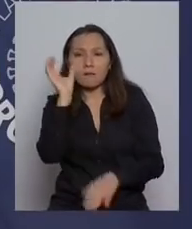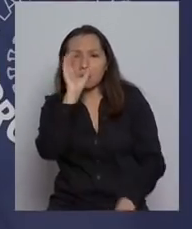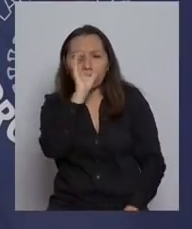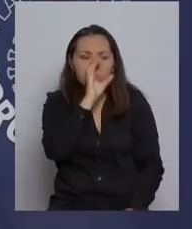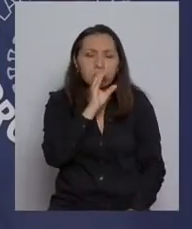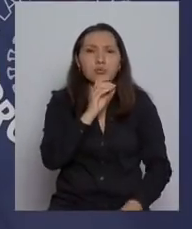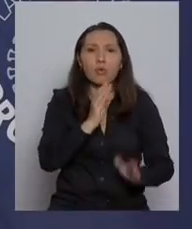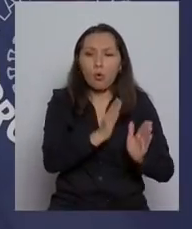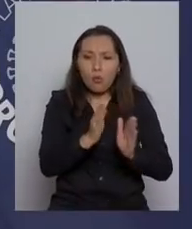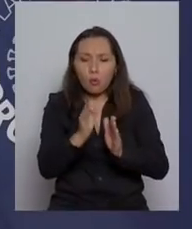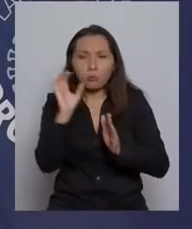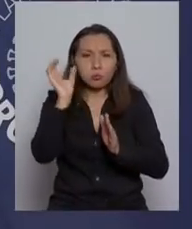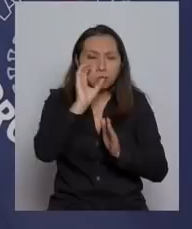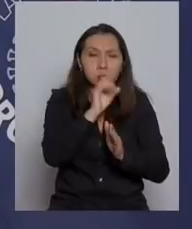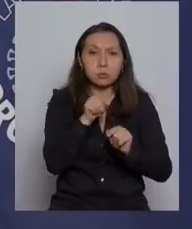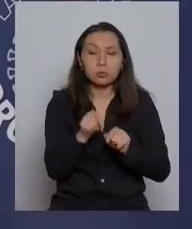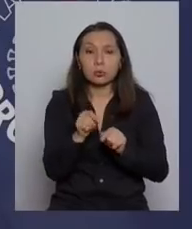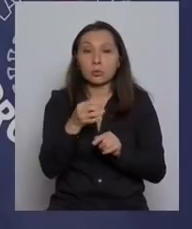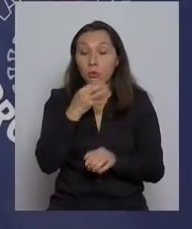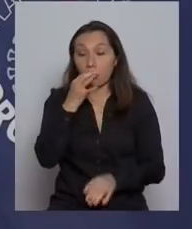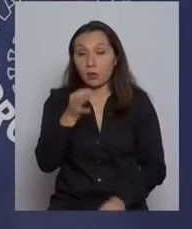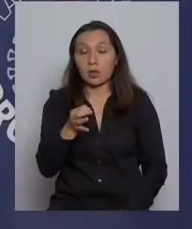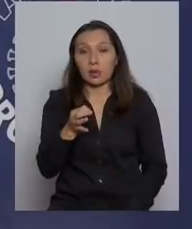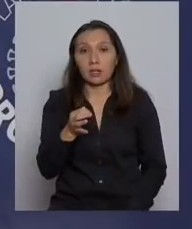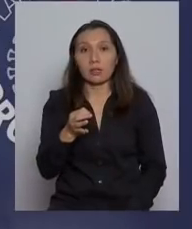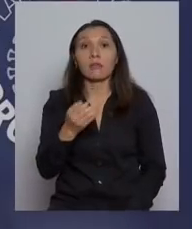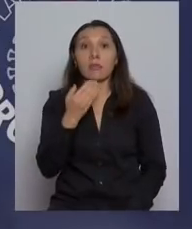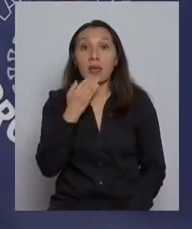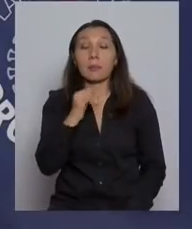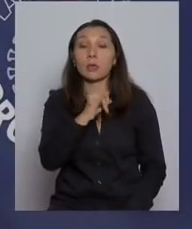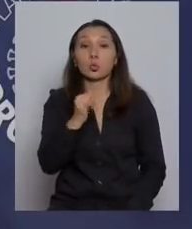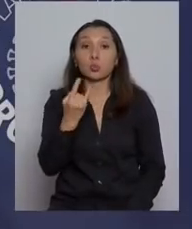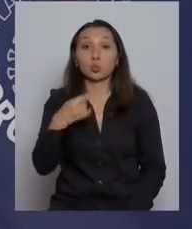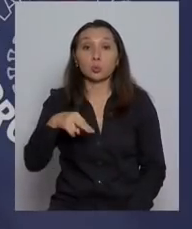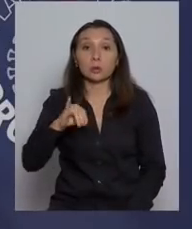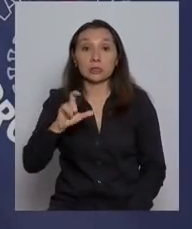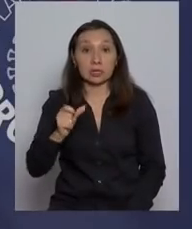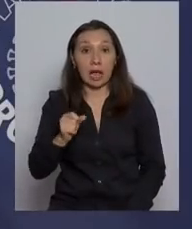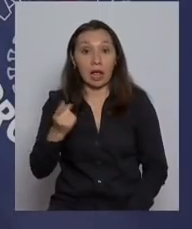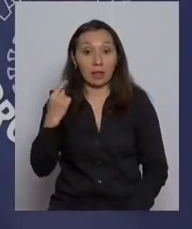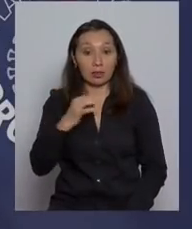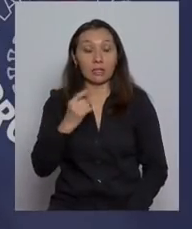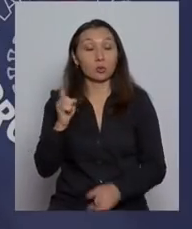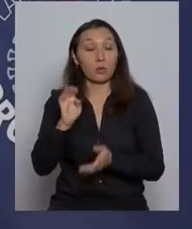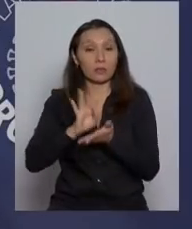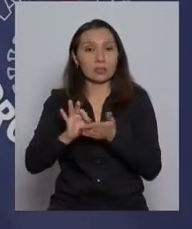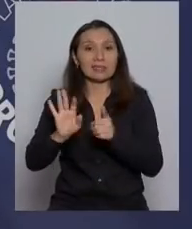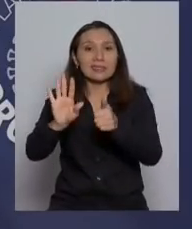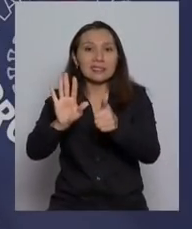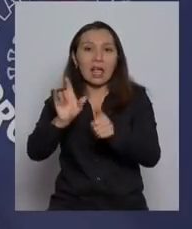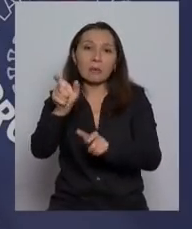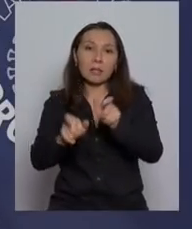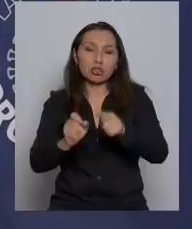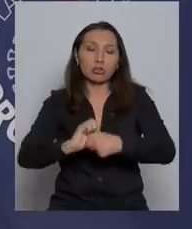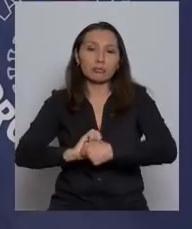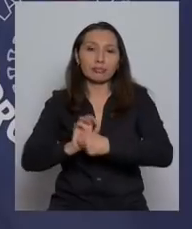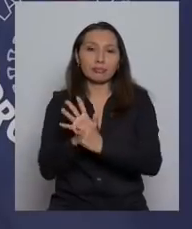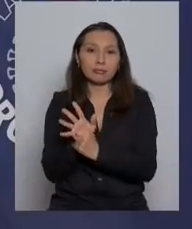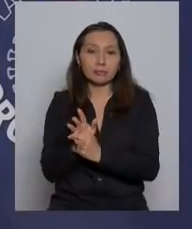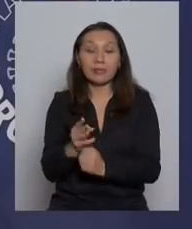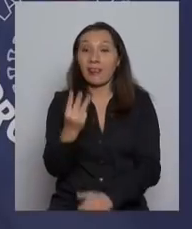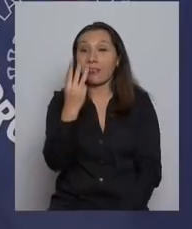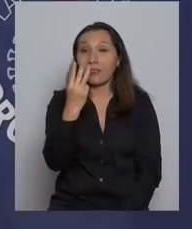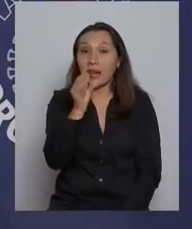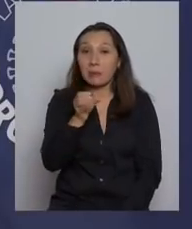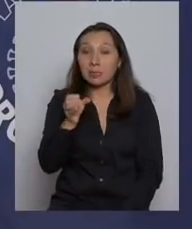búsqueda sistemática, lo señalaba el señor Zúñiga, tenemos 6 casos positivos, tenemos 3